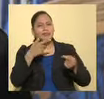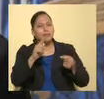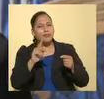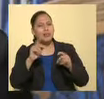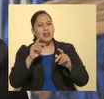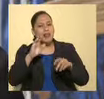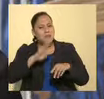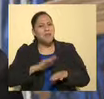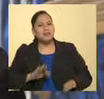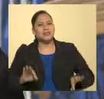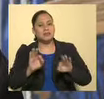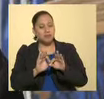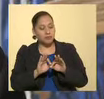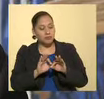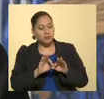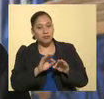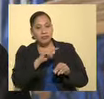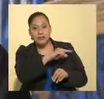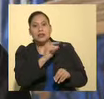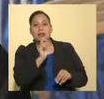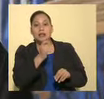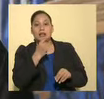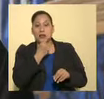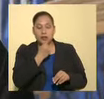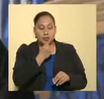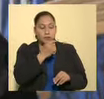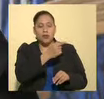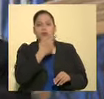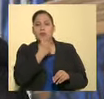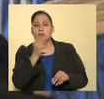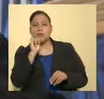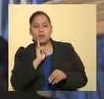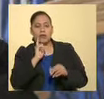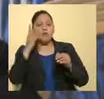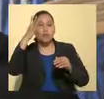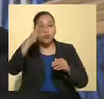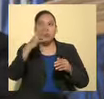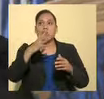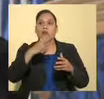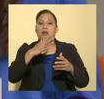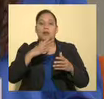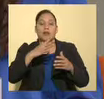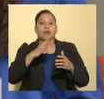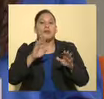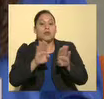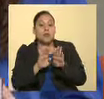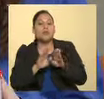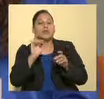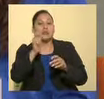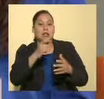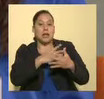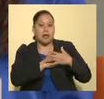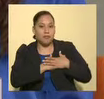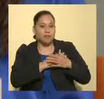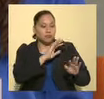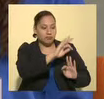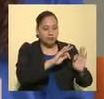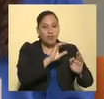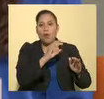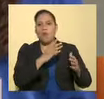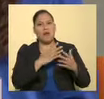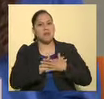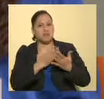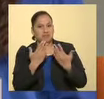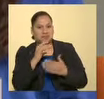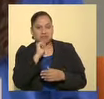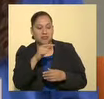el objeto de amor que el niño o la niña van a construir. Y aquí se abre la gama más extensa, más amplia, de